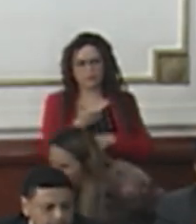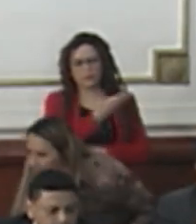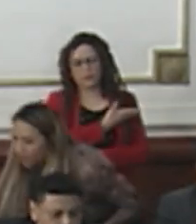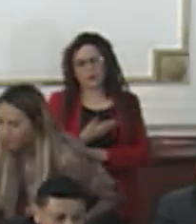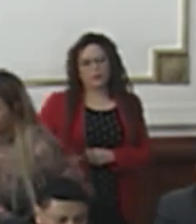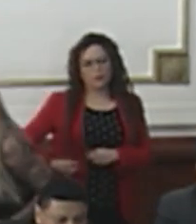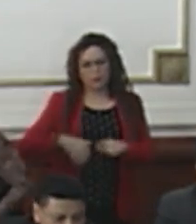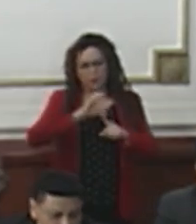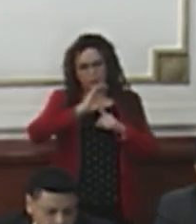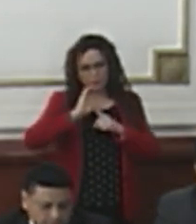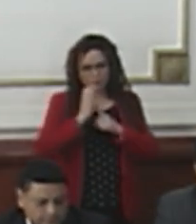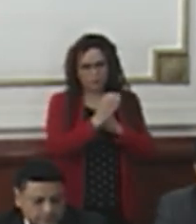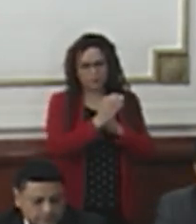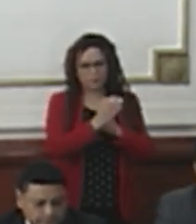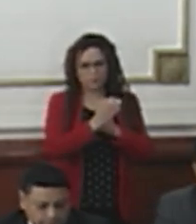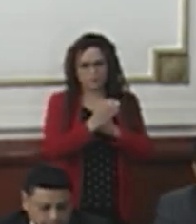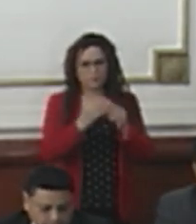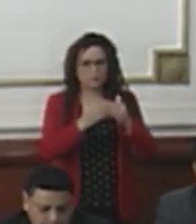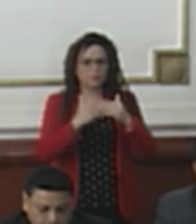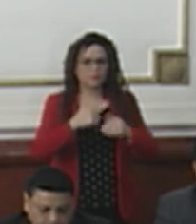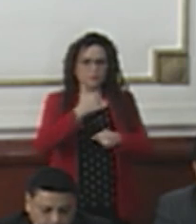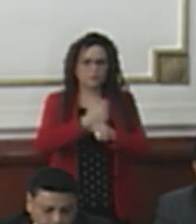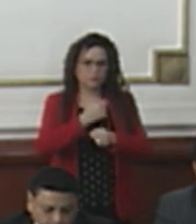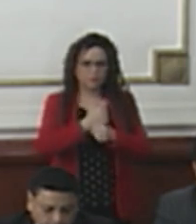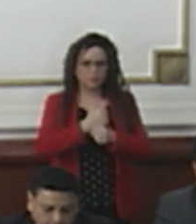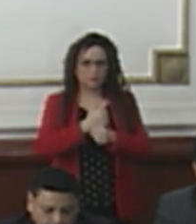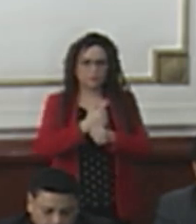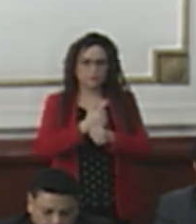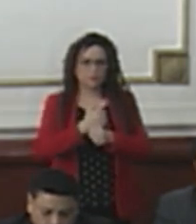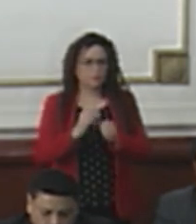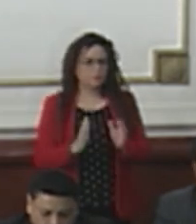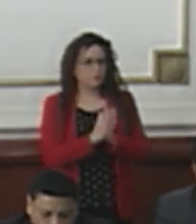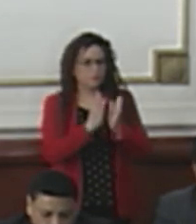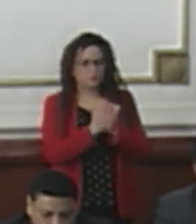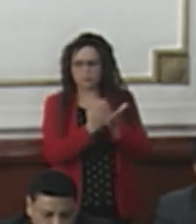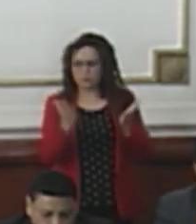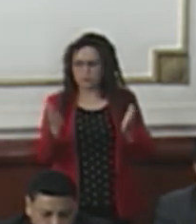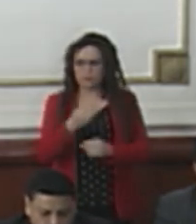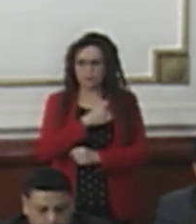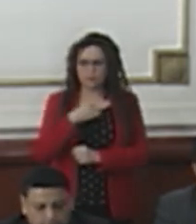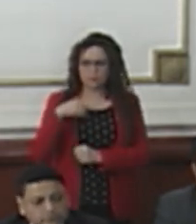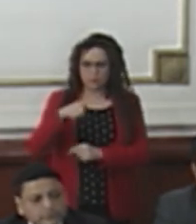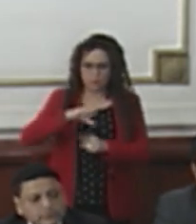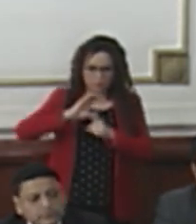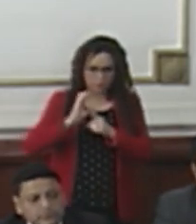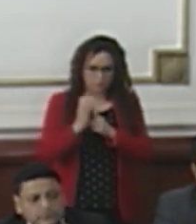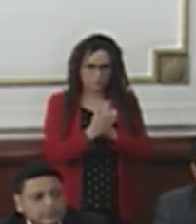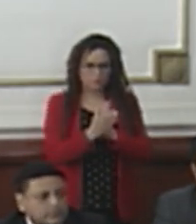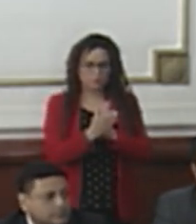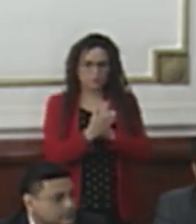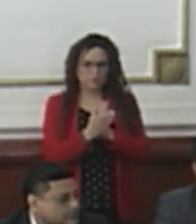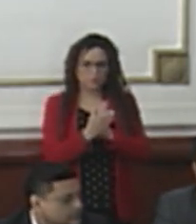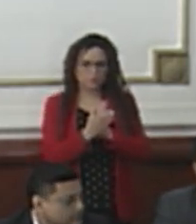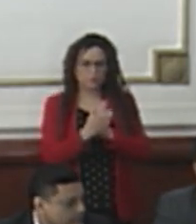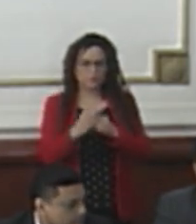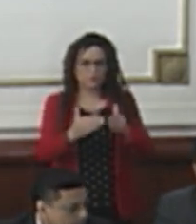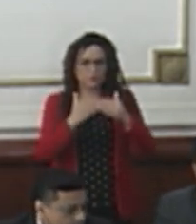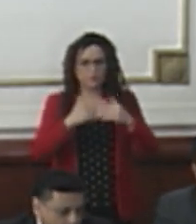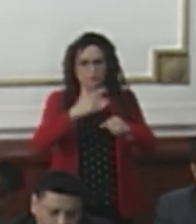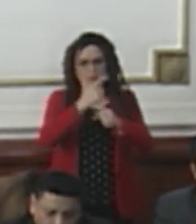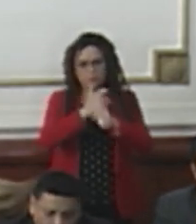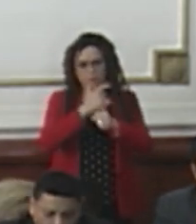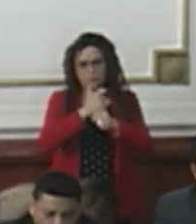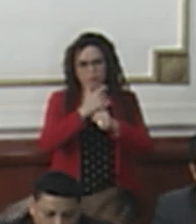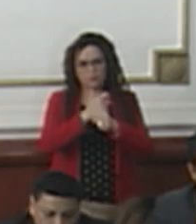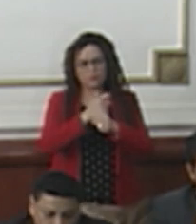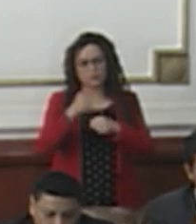comisión. 6. Pronunciamiento de las y los integrantes de la comisión. 7. Presentación